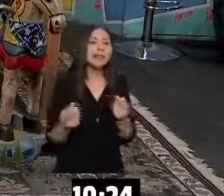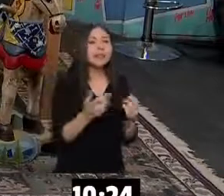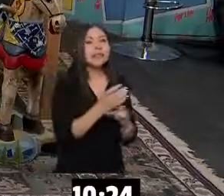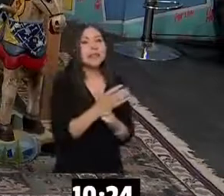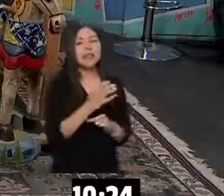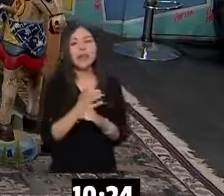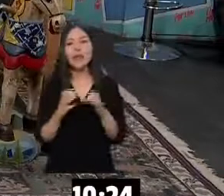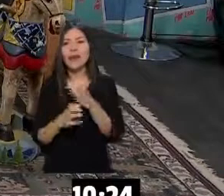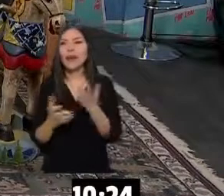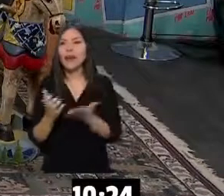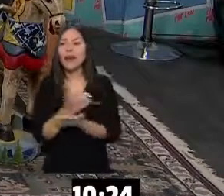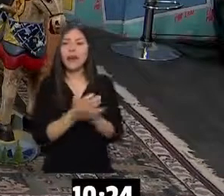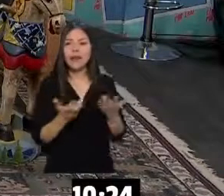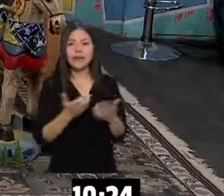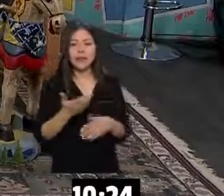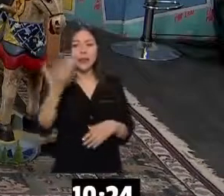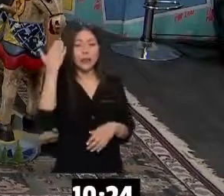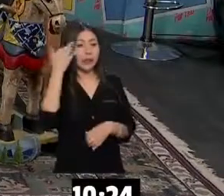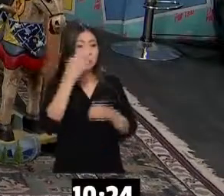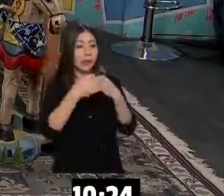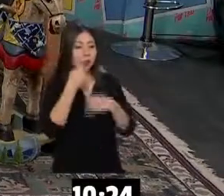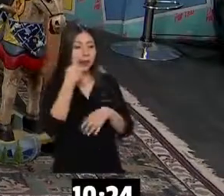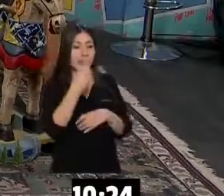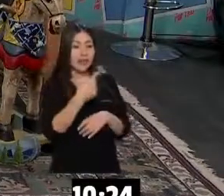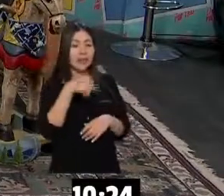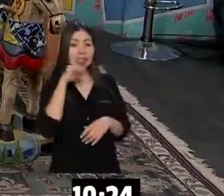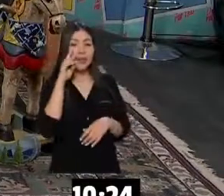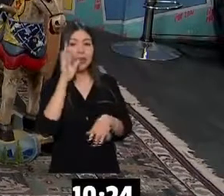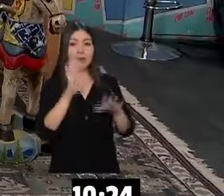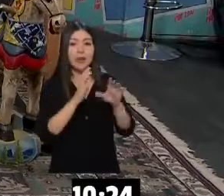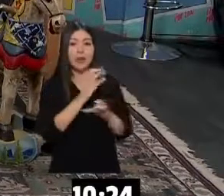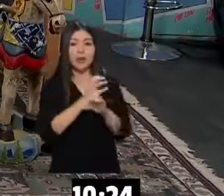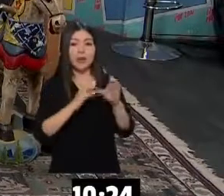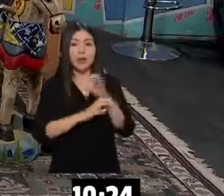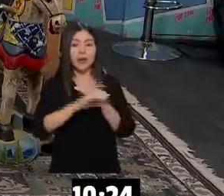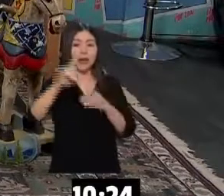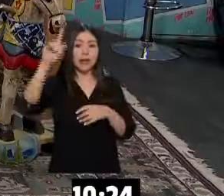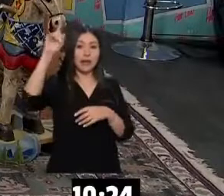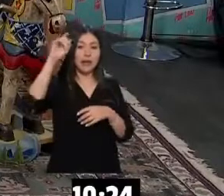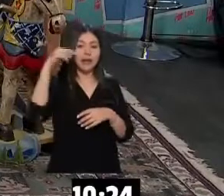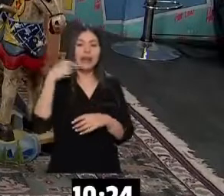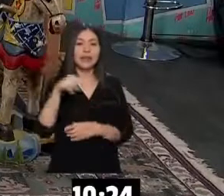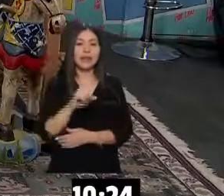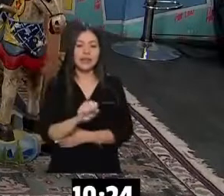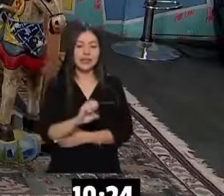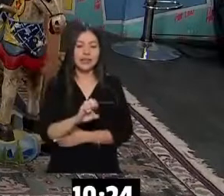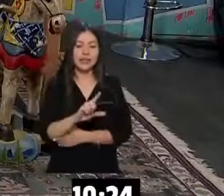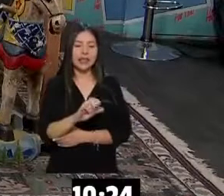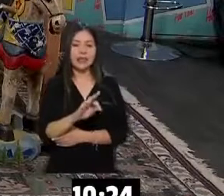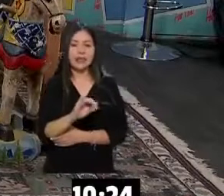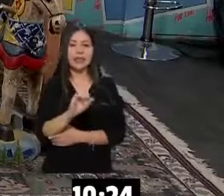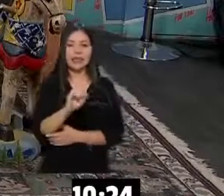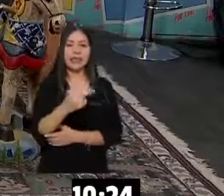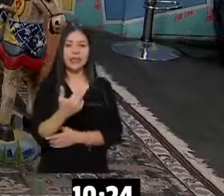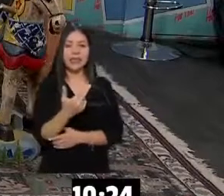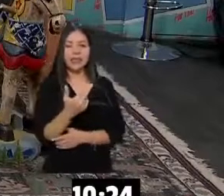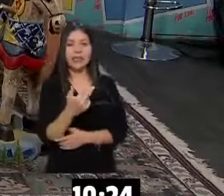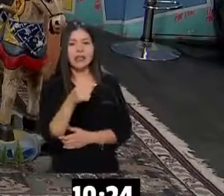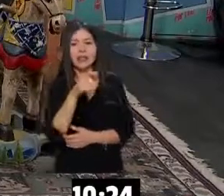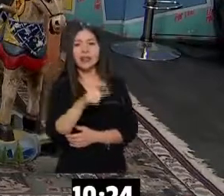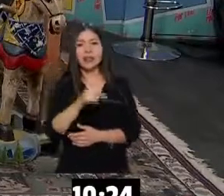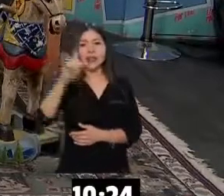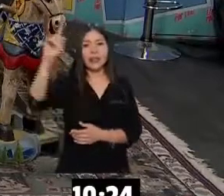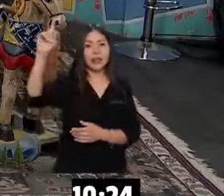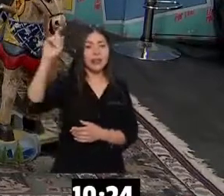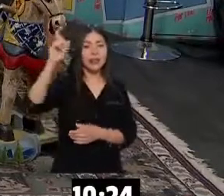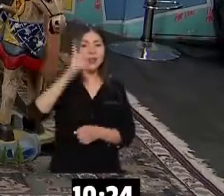tiempo, que la última vez que lo vi, unas cosas que en lugar de selfie se llamaban selfish. Entonces tomaba el selfie, pero tapaba al invitado, entonces